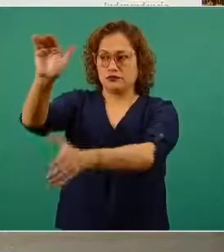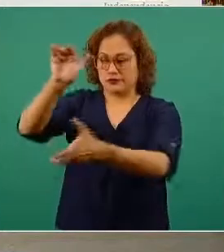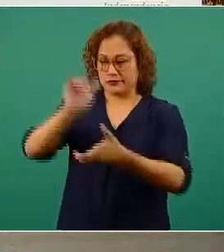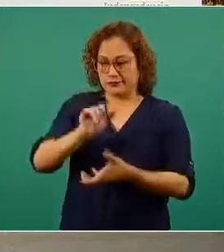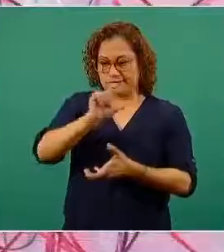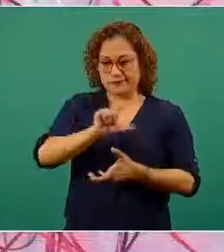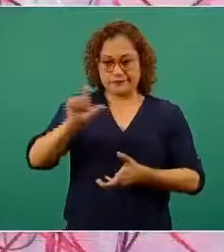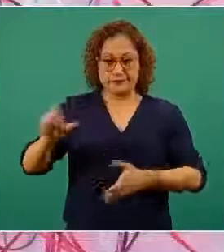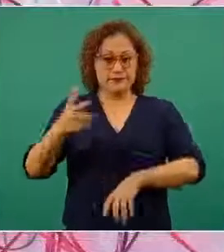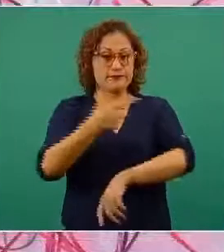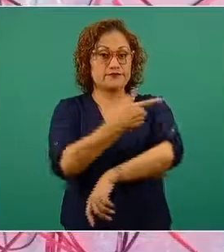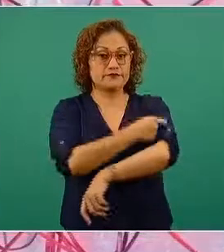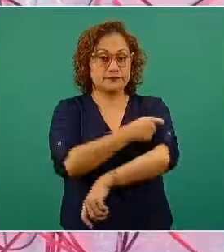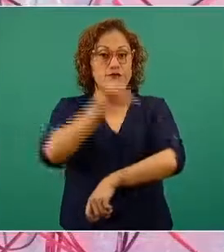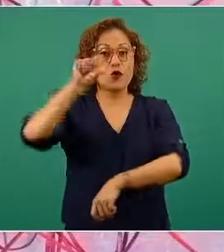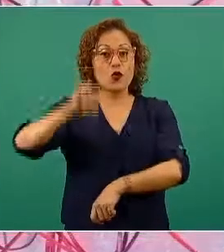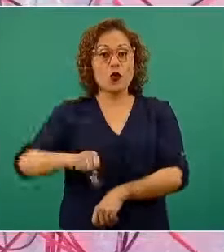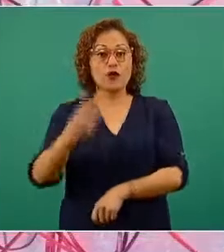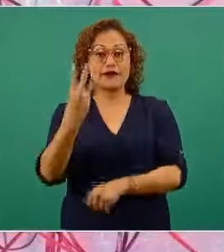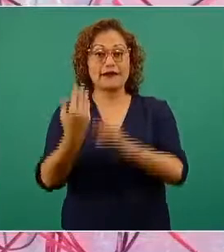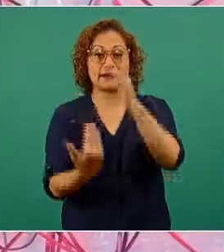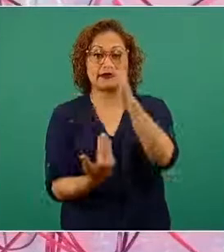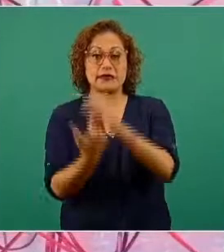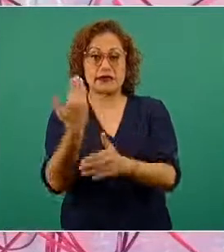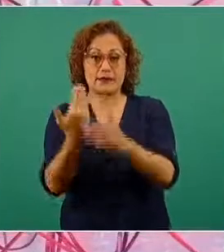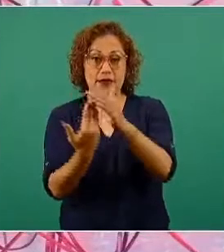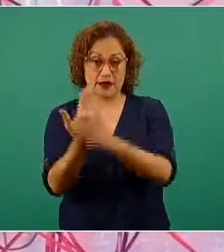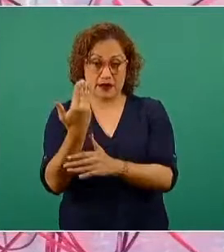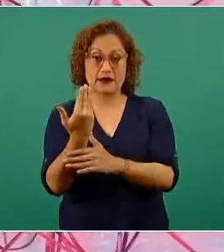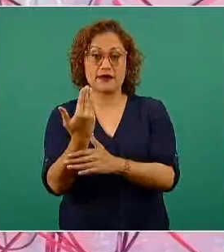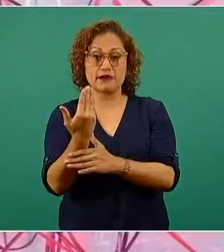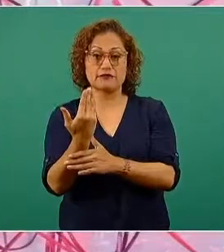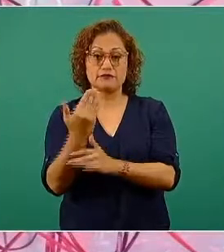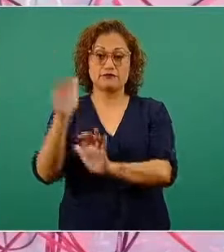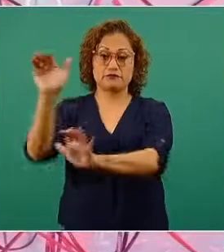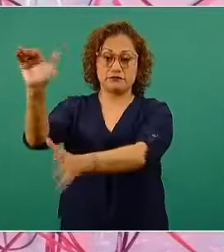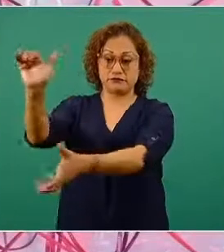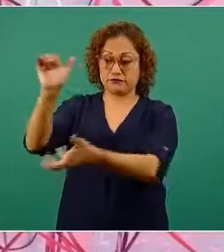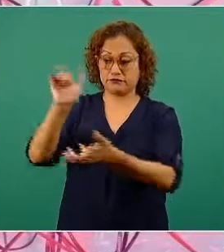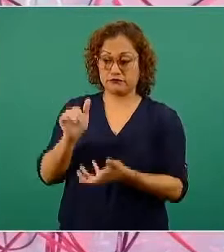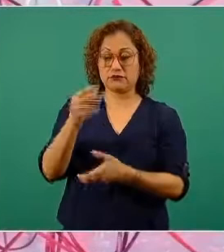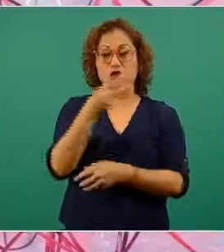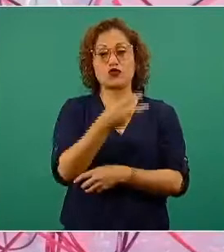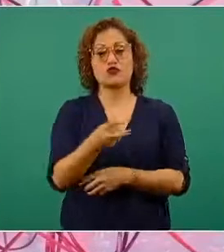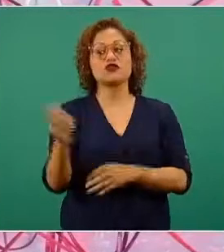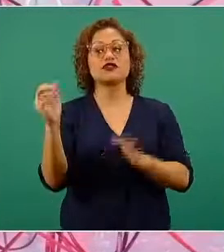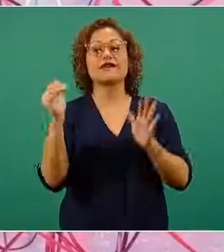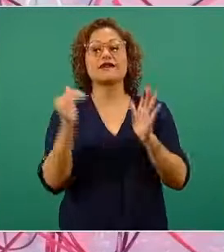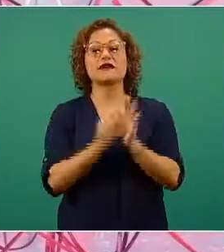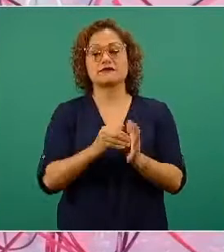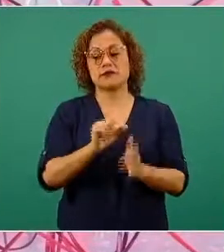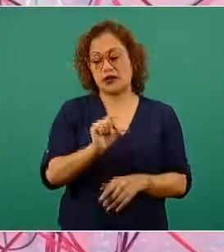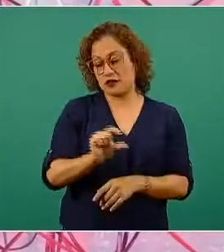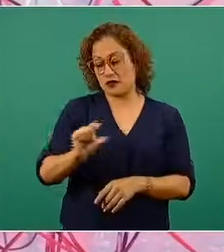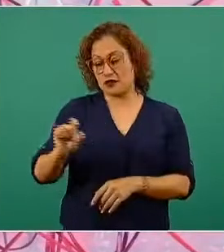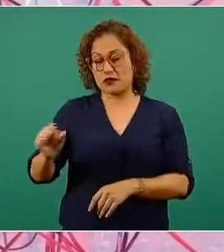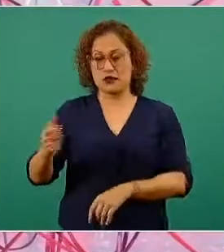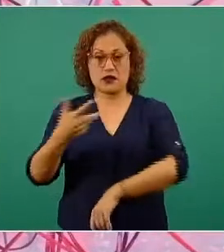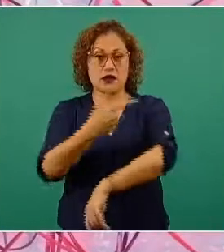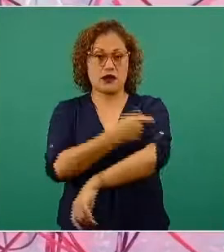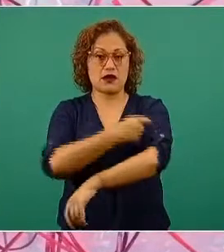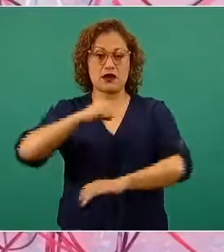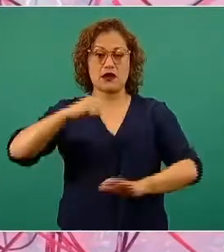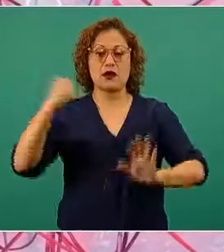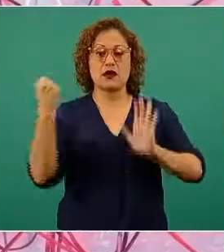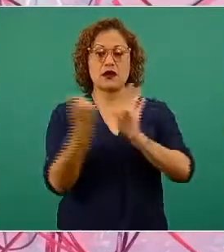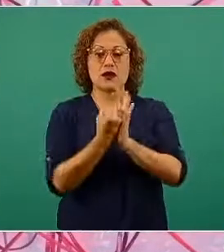llegada. A las 3 de la mañana de hoy, miércoles 21, llegaron 200,000 dosis de la vacuna Sputnik V,